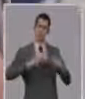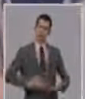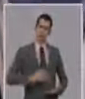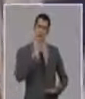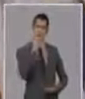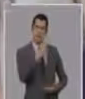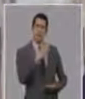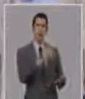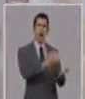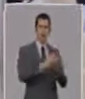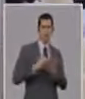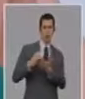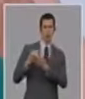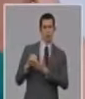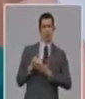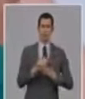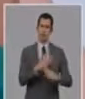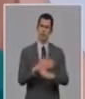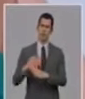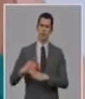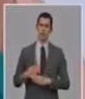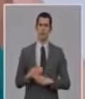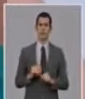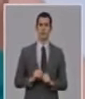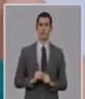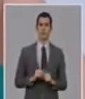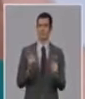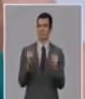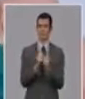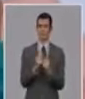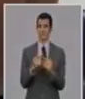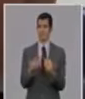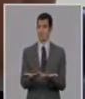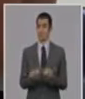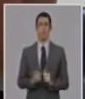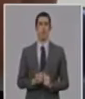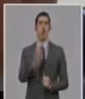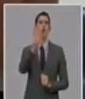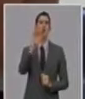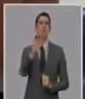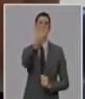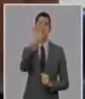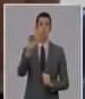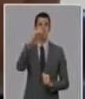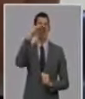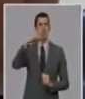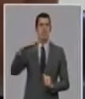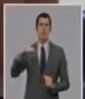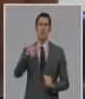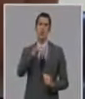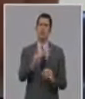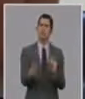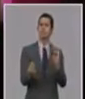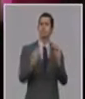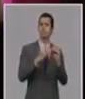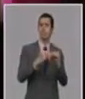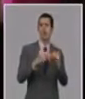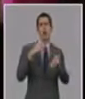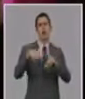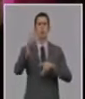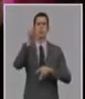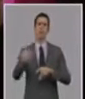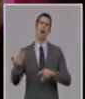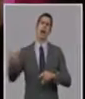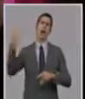investigación arrojó que el 80% de los niños contagiados por el SARS-CoV-2 fueron contactos de casos positivos y